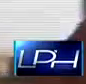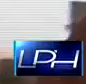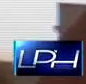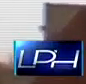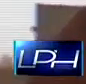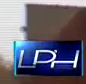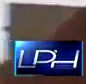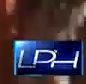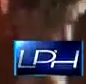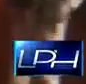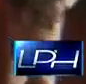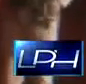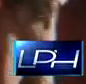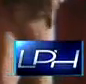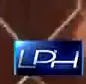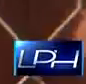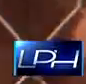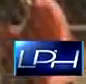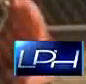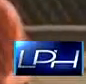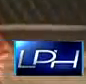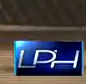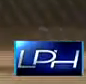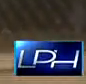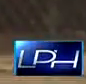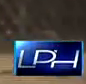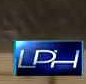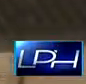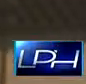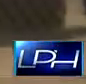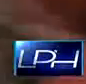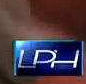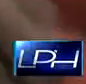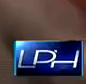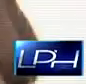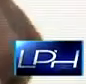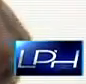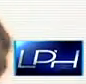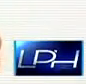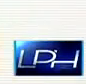del 11 de septiembre para encarcelar a extranjeros sospechosos de terrorismo.